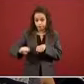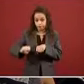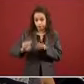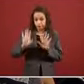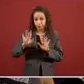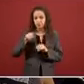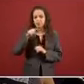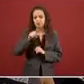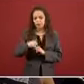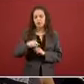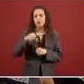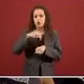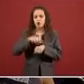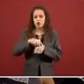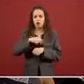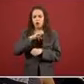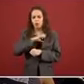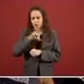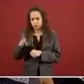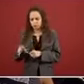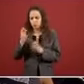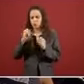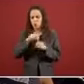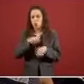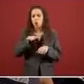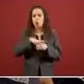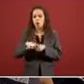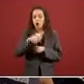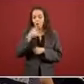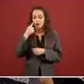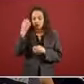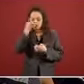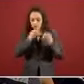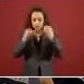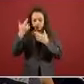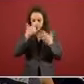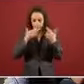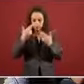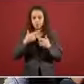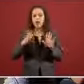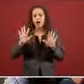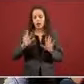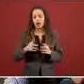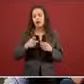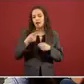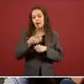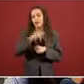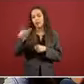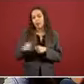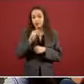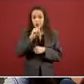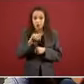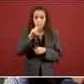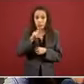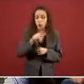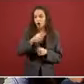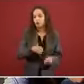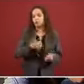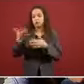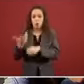al médico internista, que valore su internamiento. En el caso de ser internado, bueno, pues ya pasa al hospital, pero no va a pasar